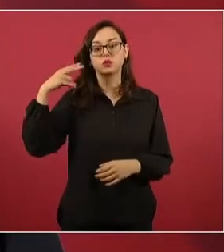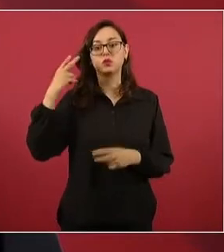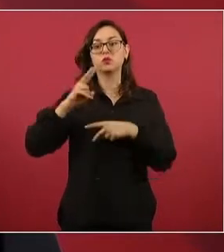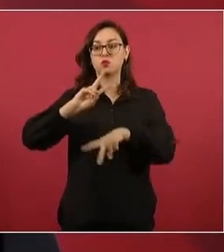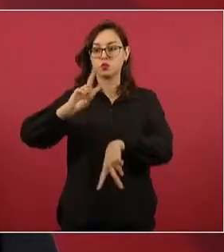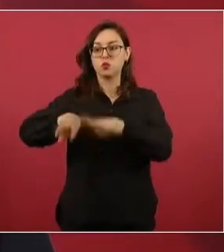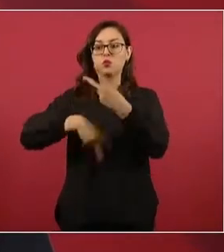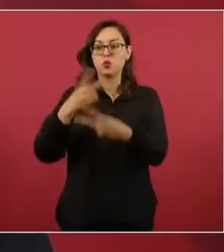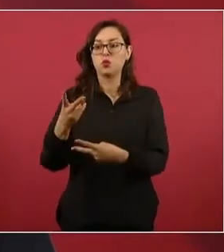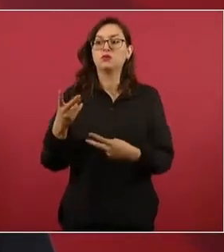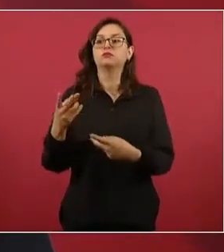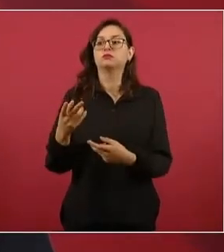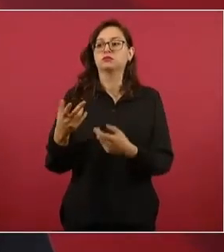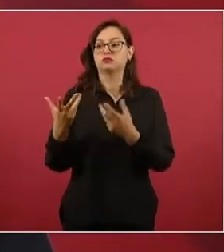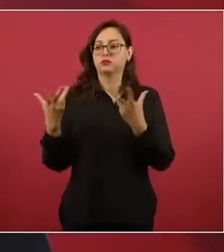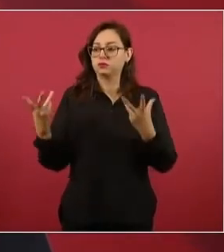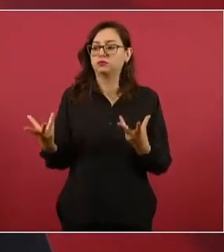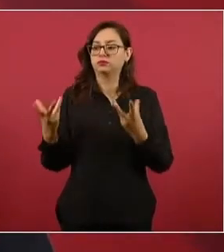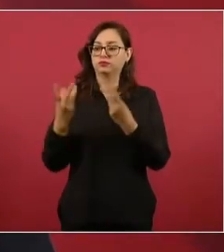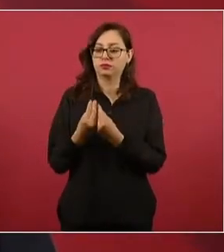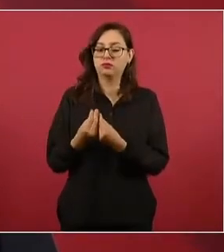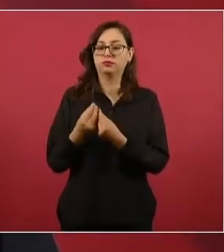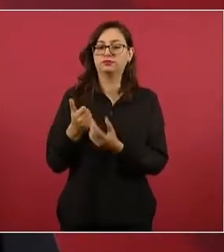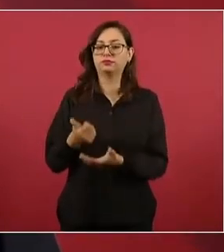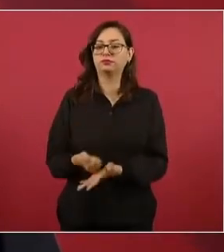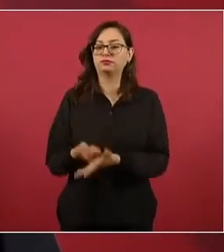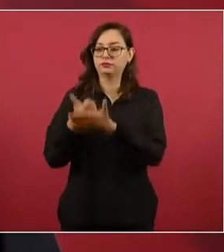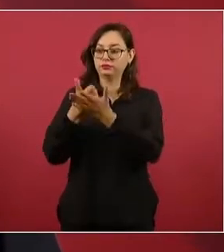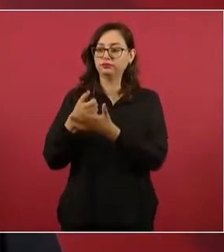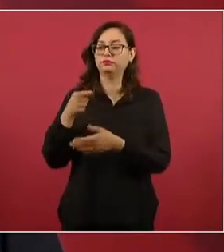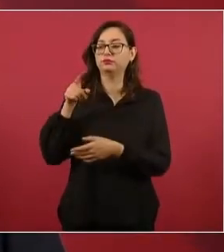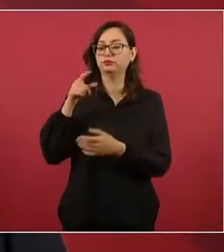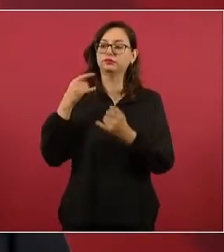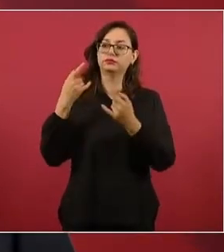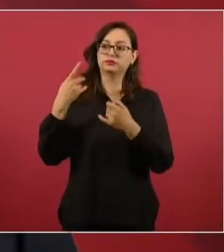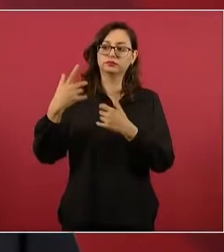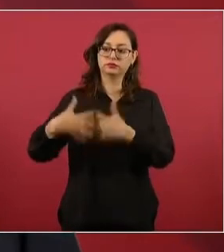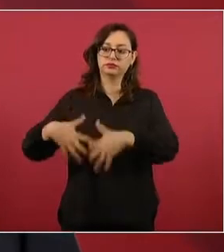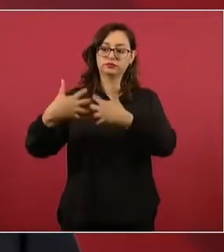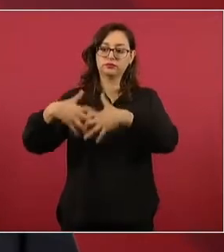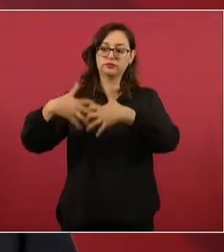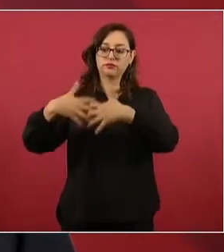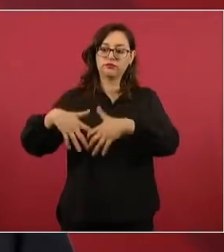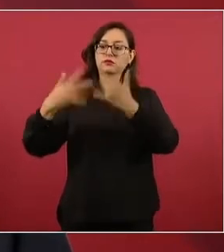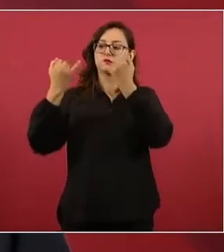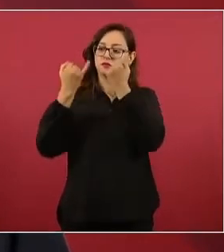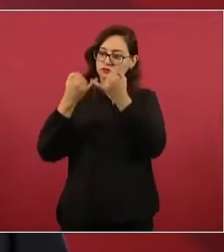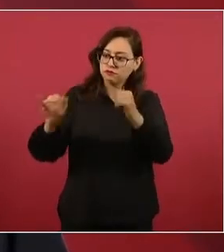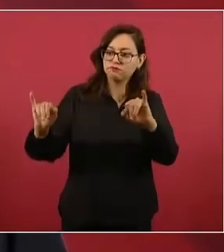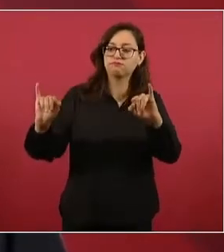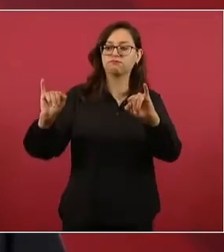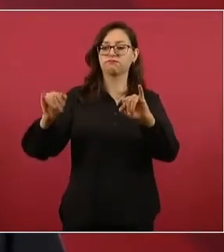a inaugurar una planta que construyeron cerca del puerto